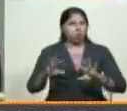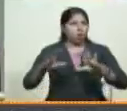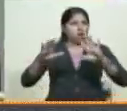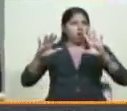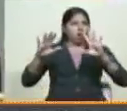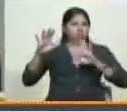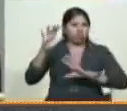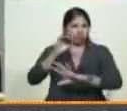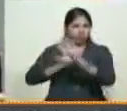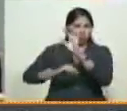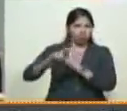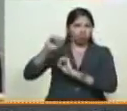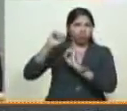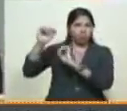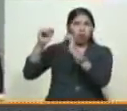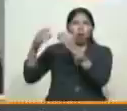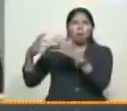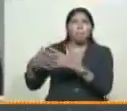antiimperialista,